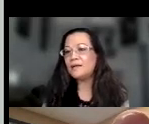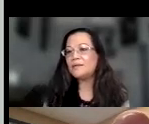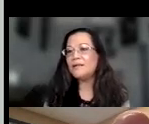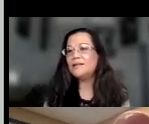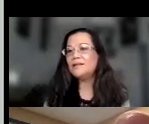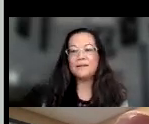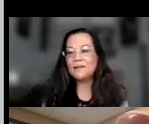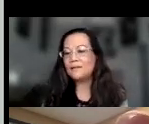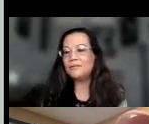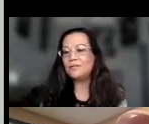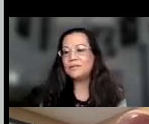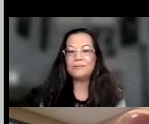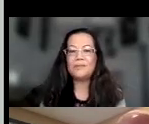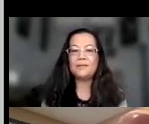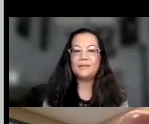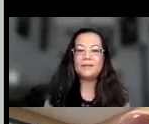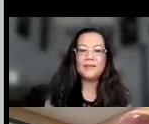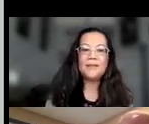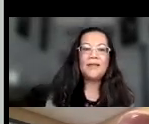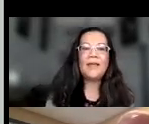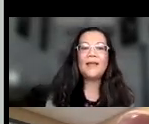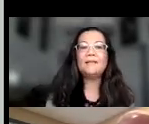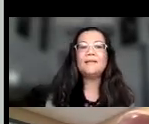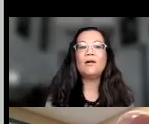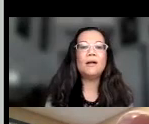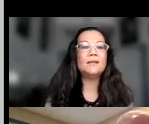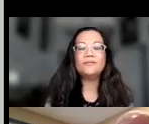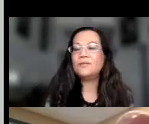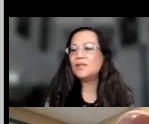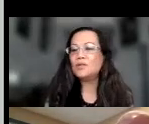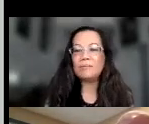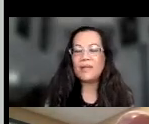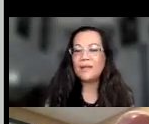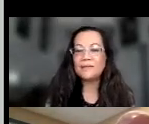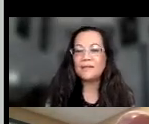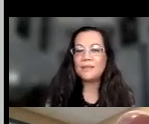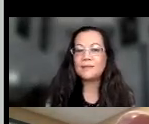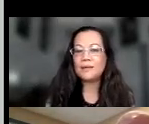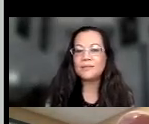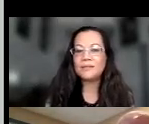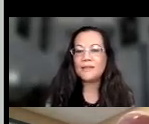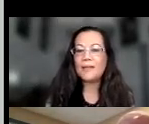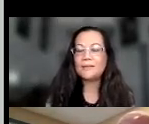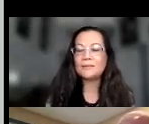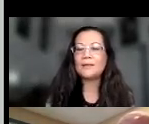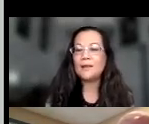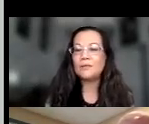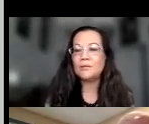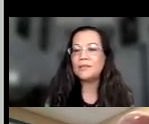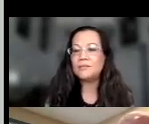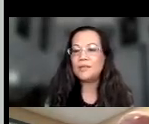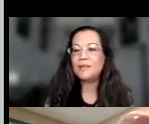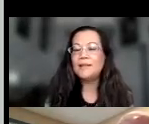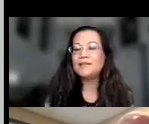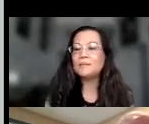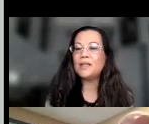instrumental en aumentar los servicios de las primeras comunidades y también todas las actividades que